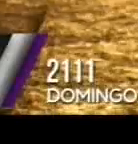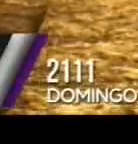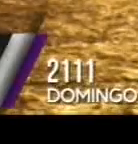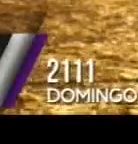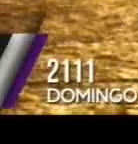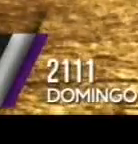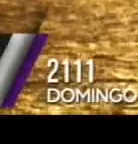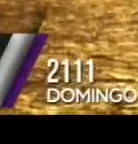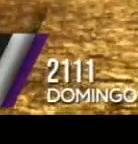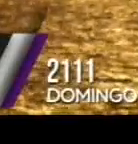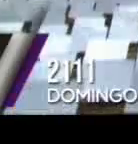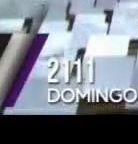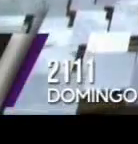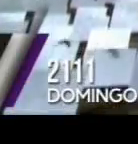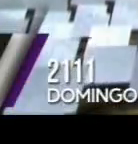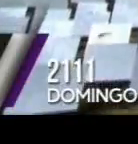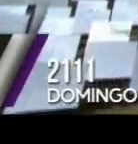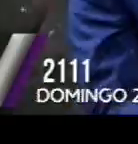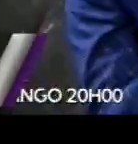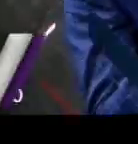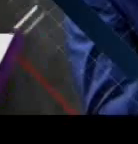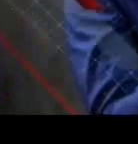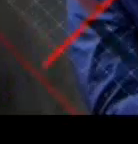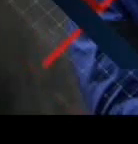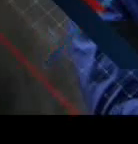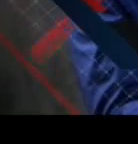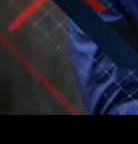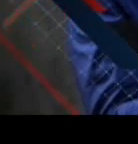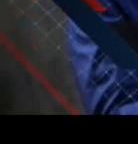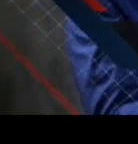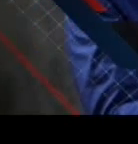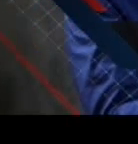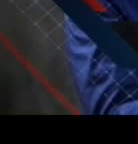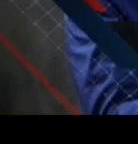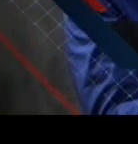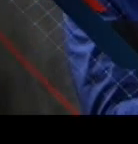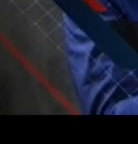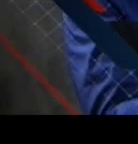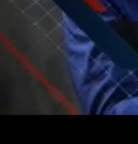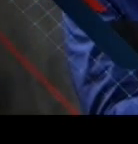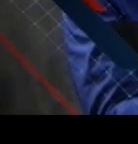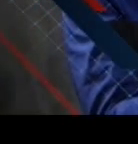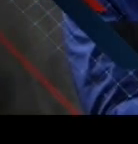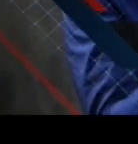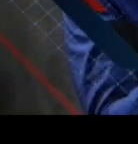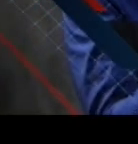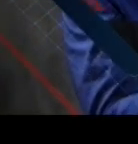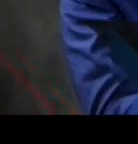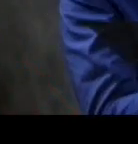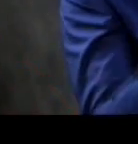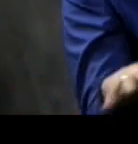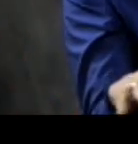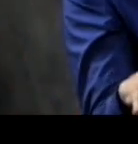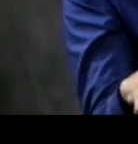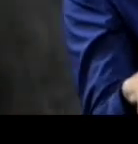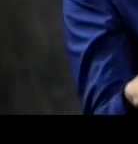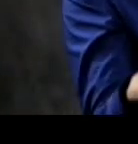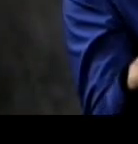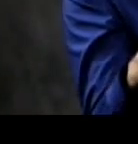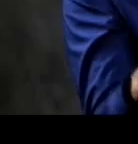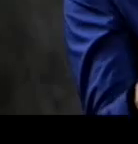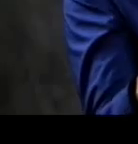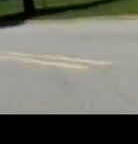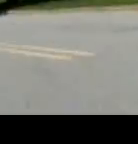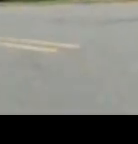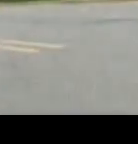energéticas renovables y ecológicas. En una sola hora de energía solar recibimos tanto como todo lo que